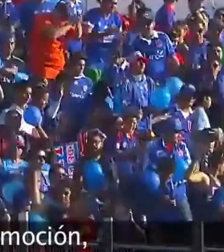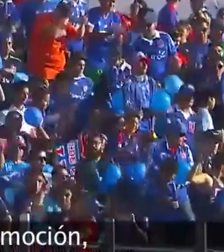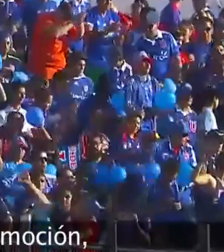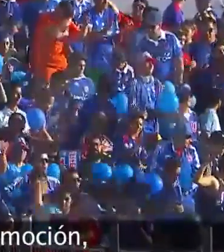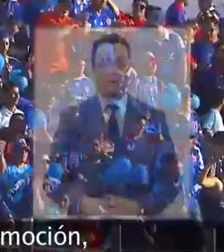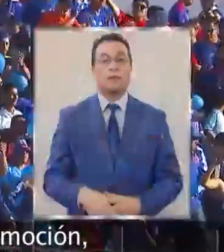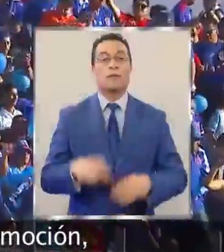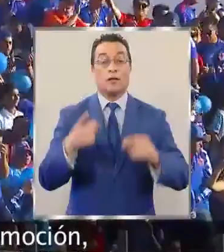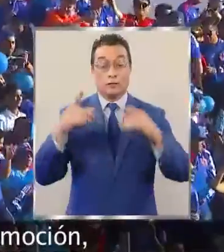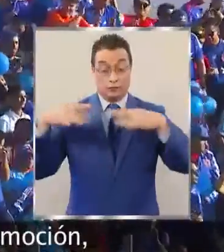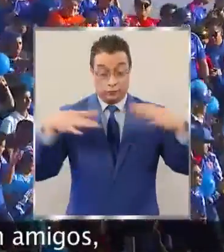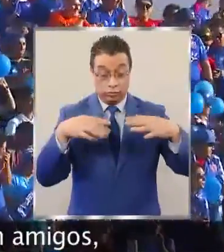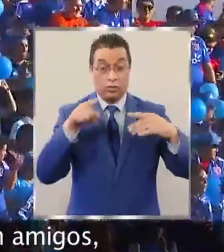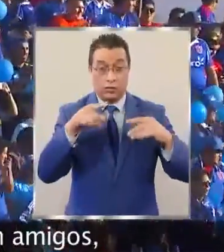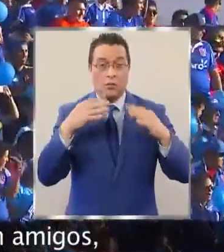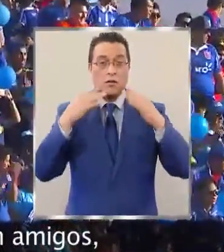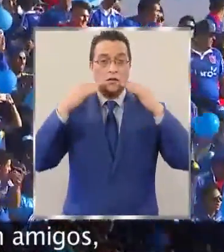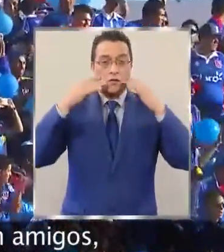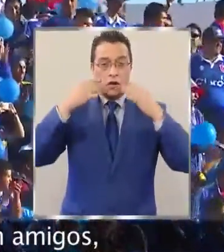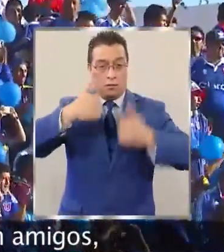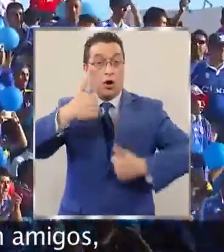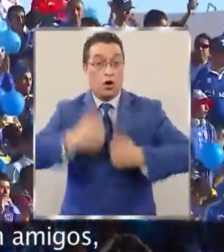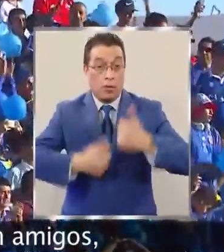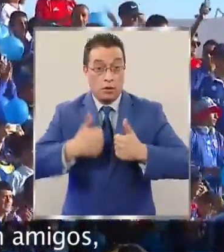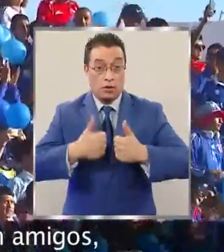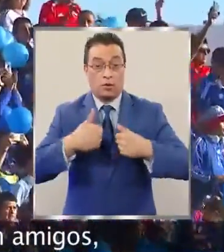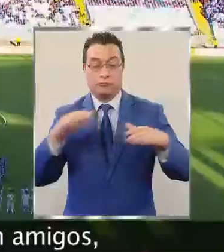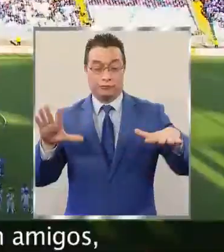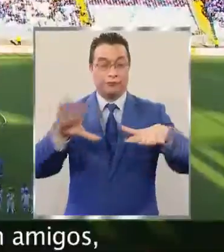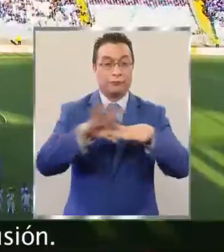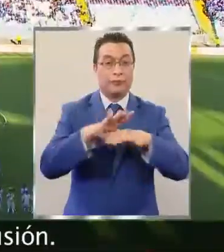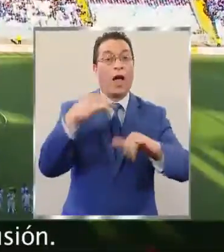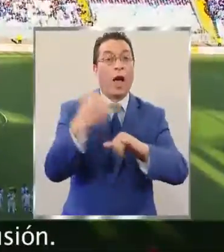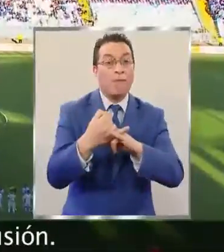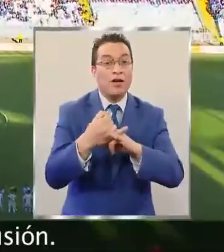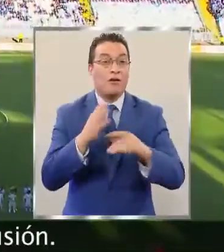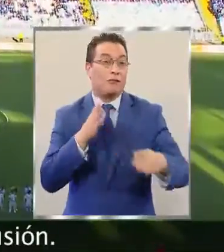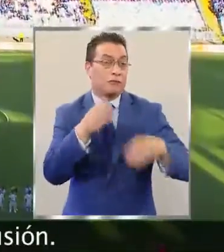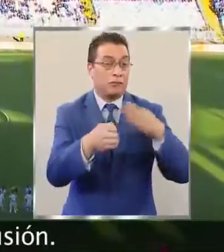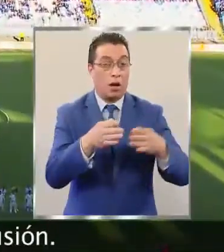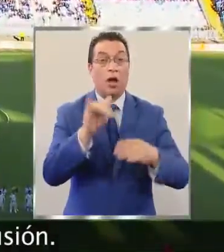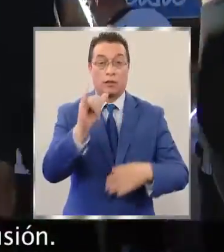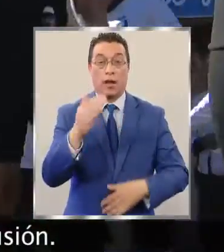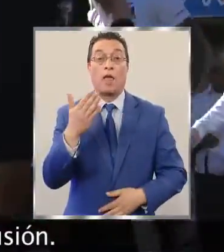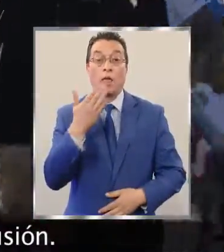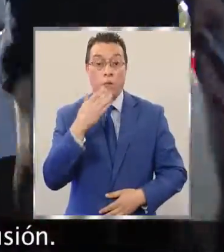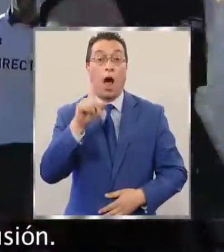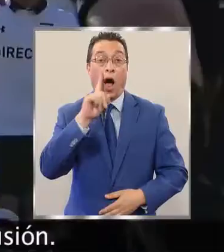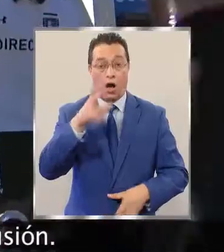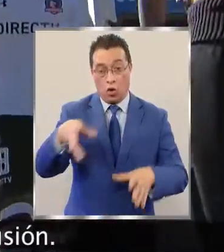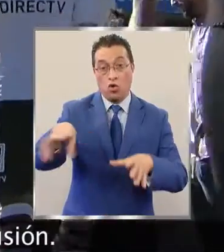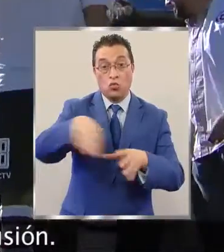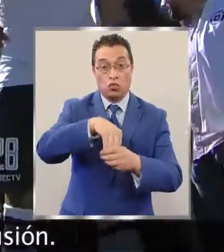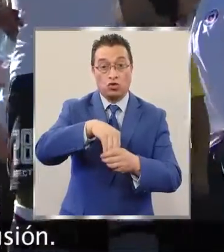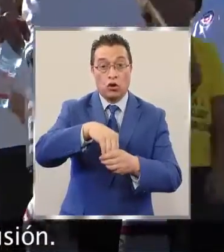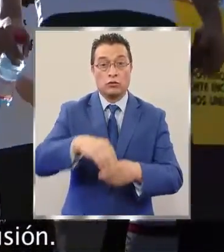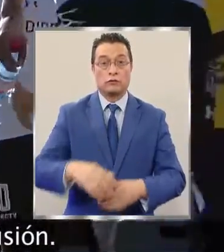Detrás de un juego hay emoción, competencia, reunirse con amigos, pero también hay inclusión.